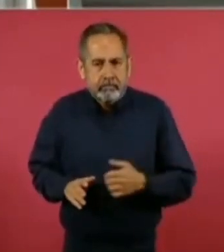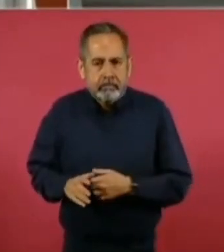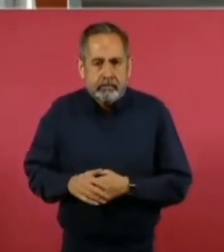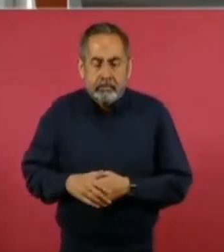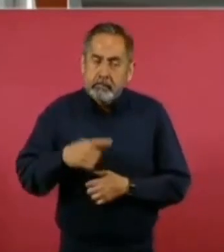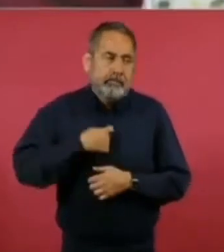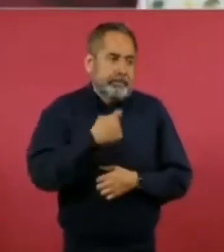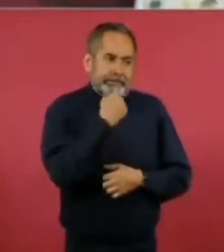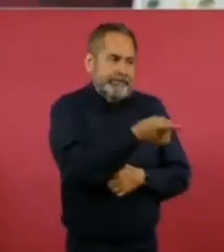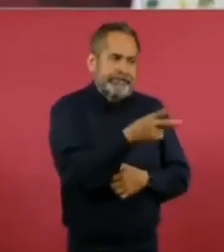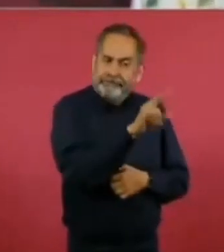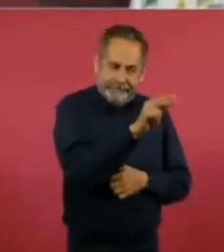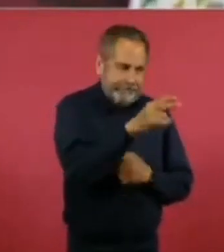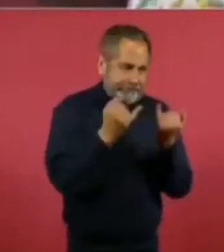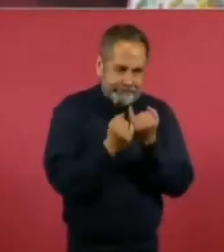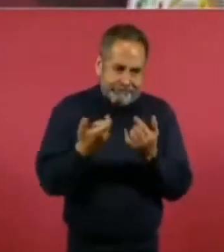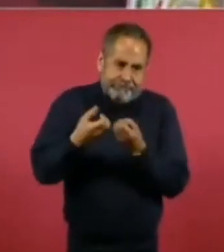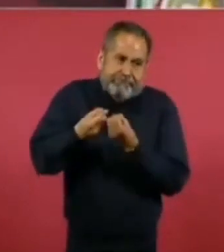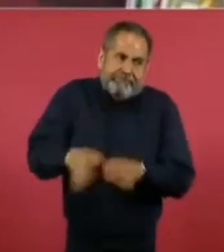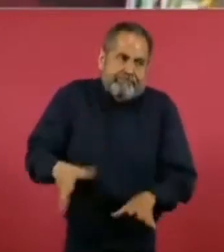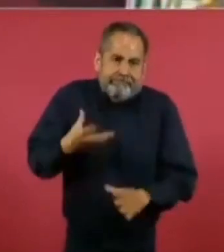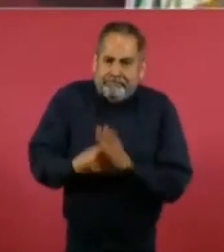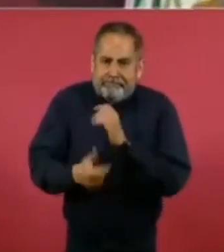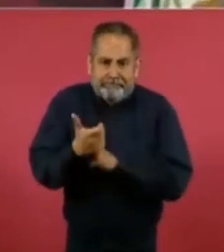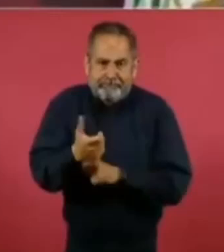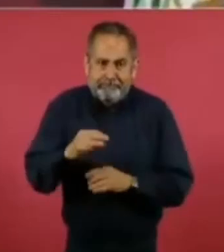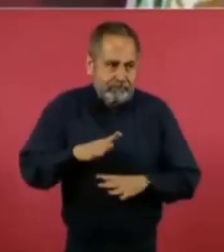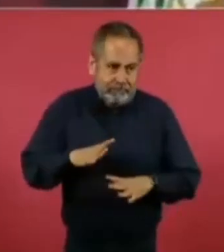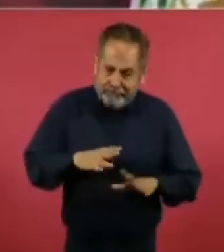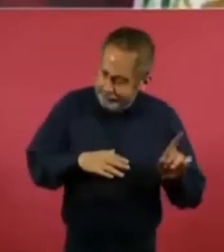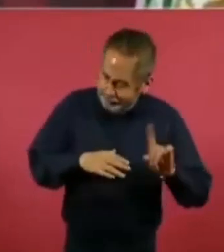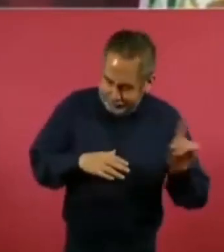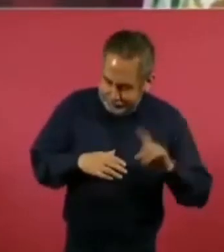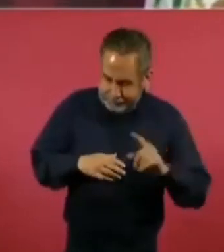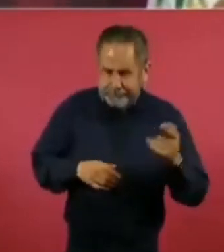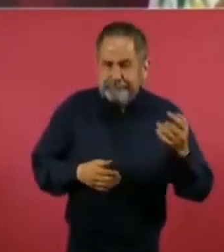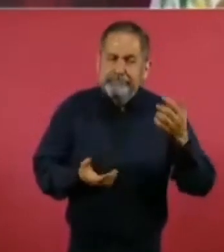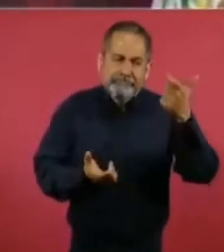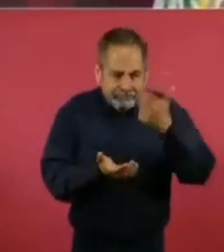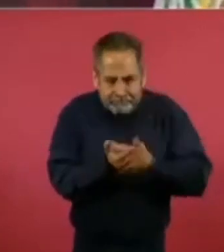no, nos desacompletamos. O sea, ¿cómo?